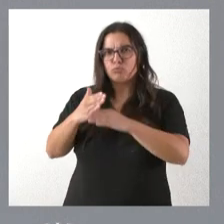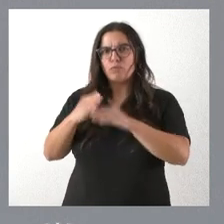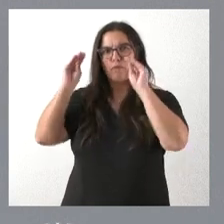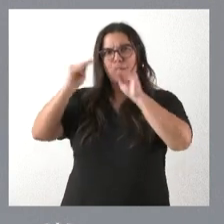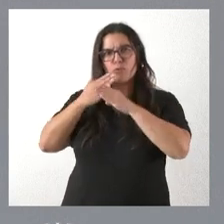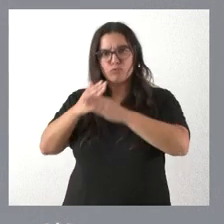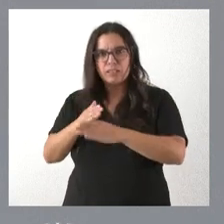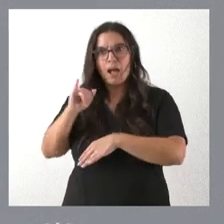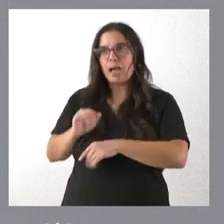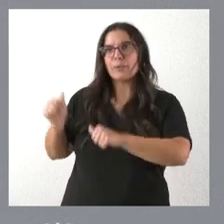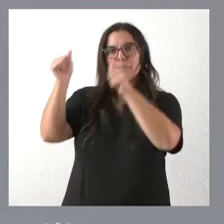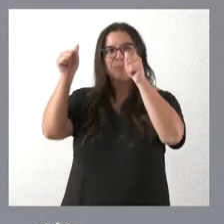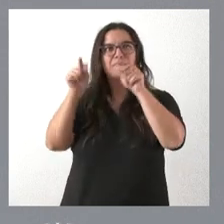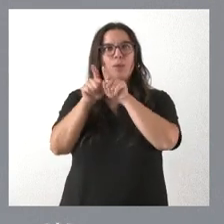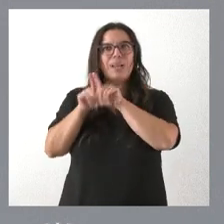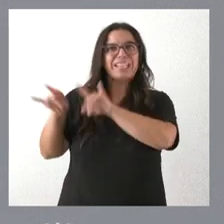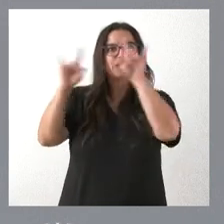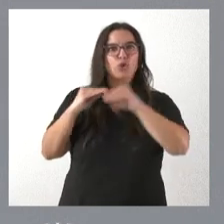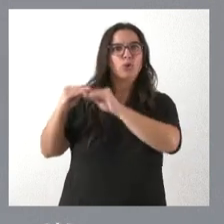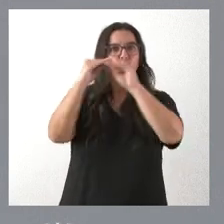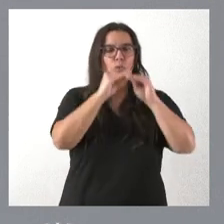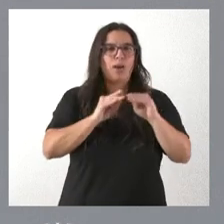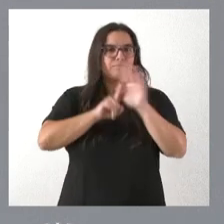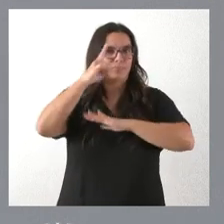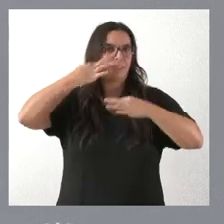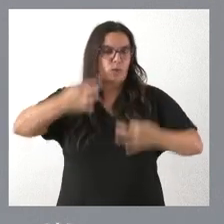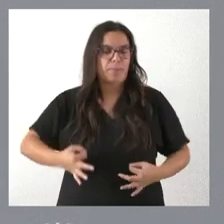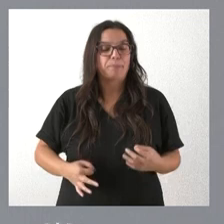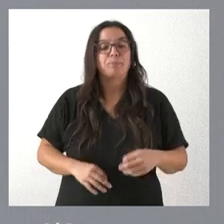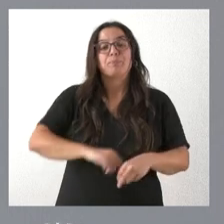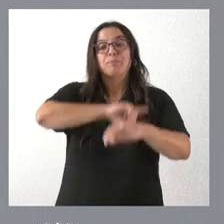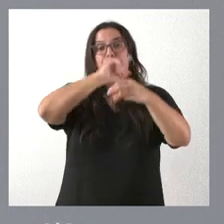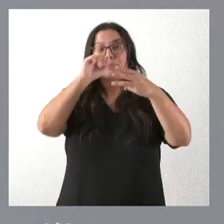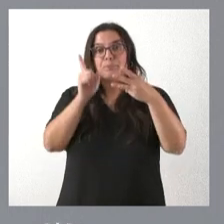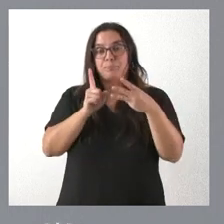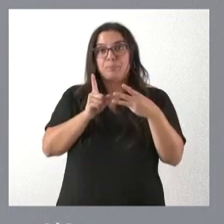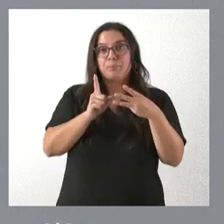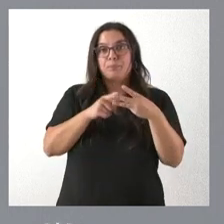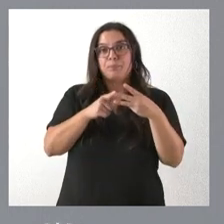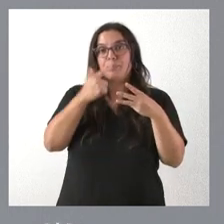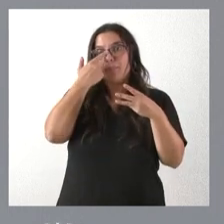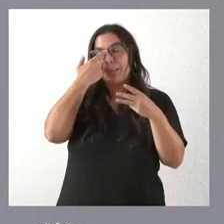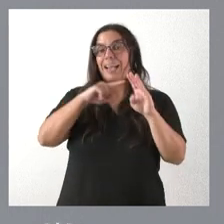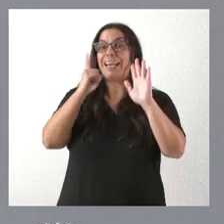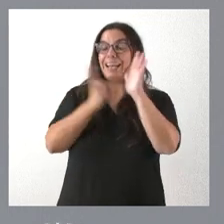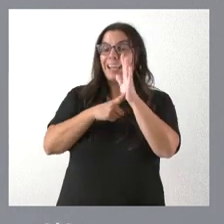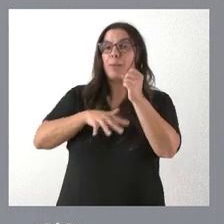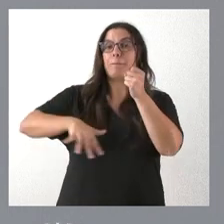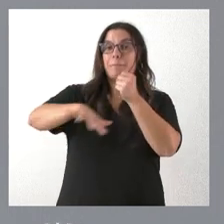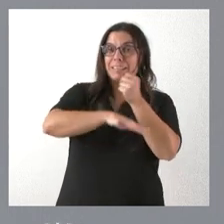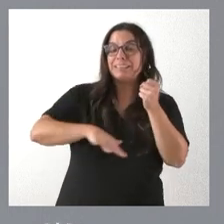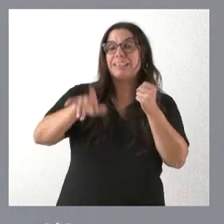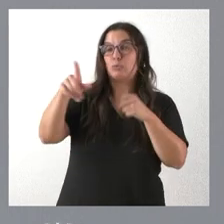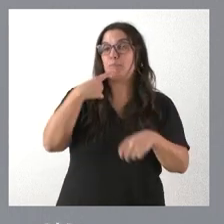de aspectos que den seguridad y garantía suficiente al desarrollo ese tipo de iniciativas Y por último la ley básica que